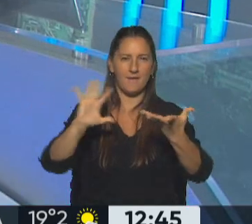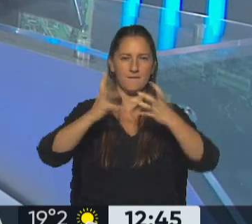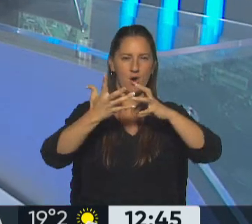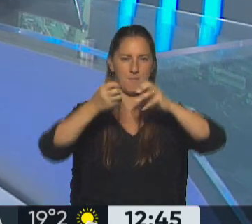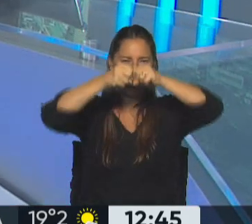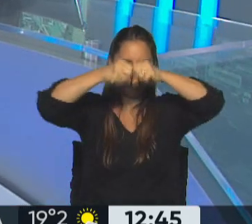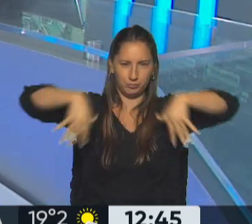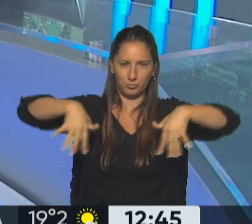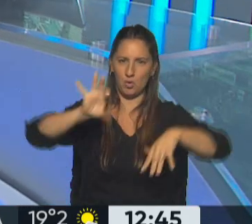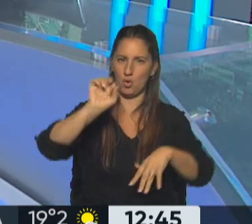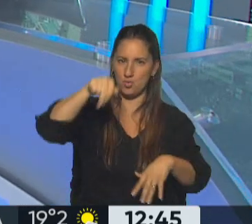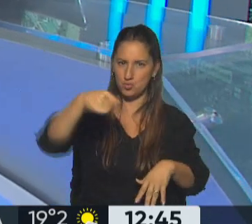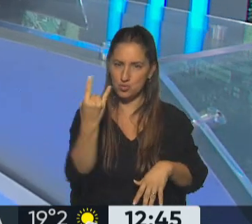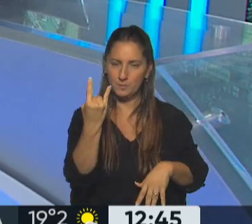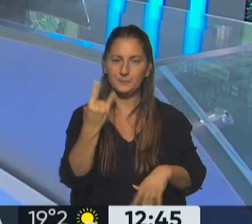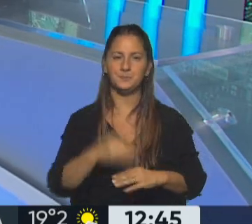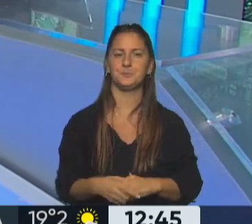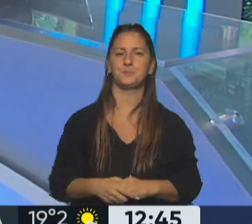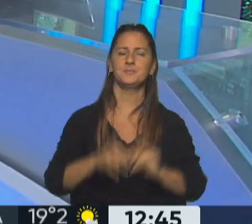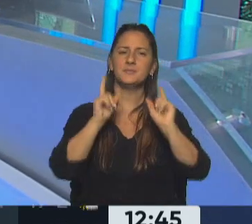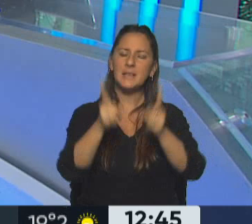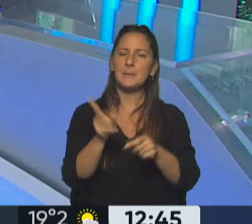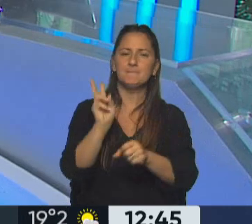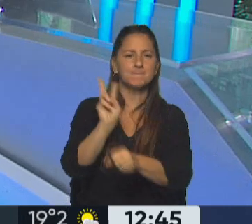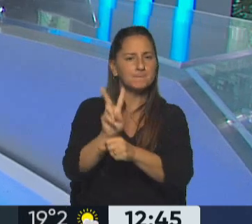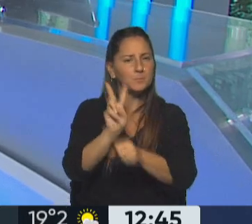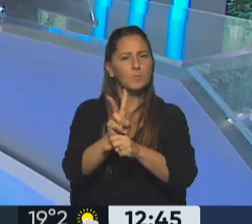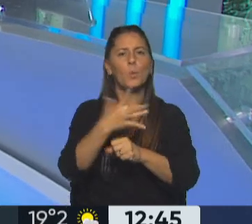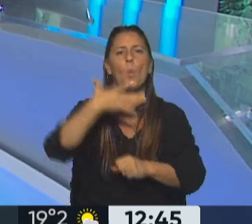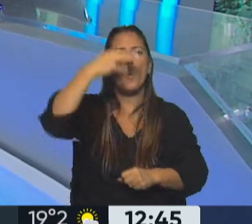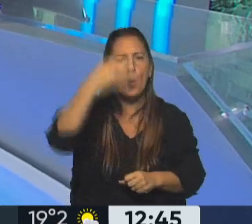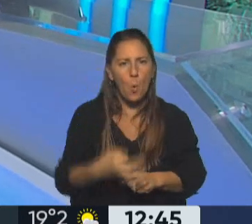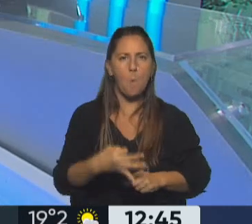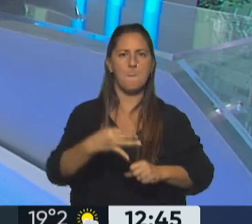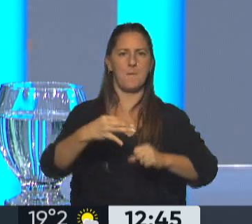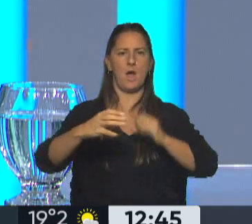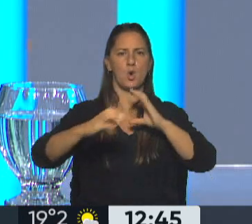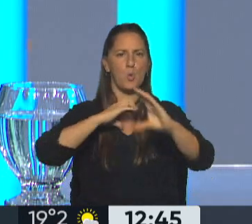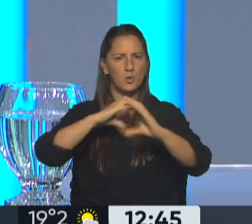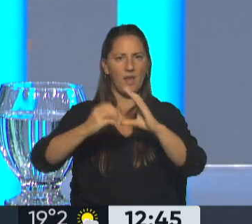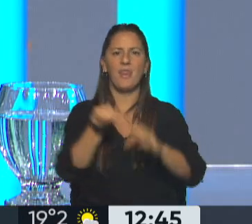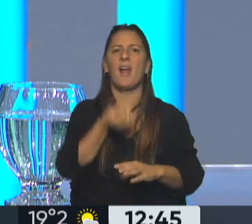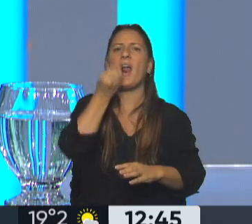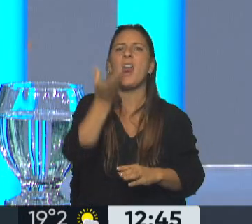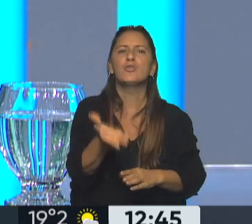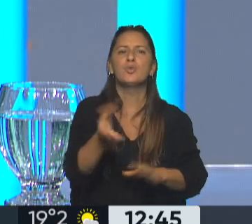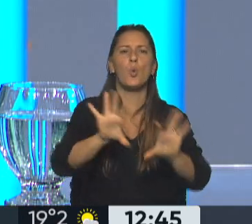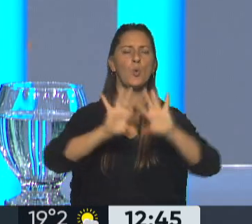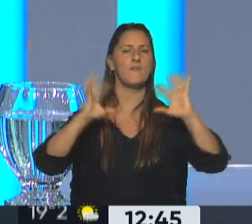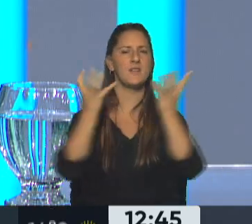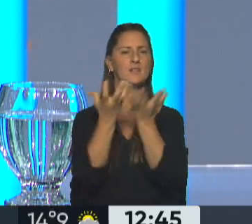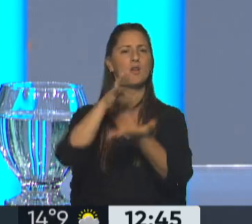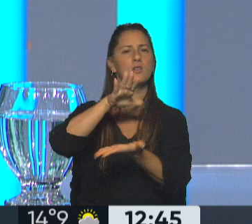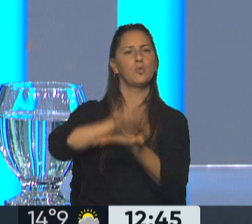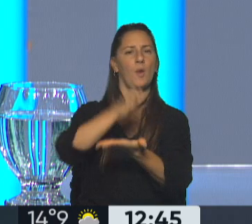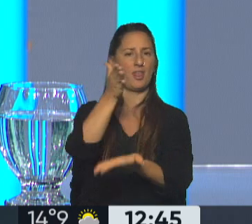de Naciones Unidas y sobre todo es velar por el cumplimiento y comunicación de la Declaración Universal sobre los